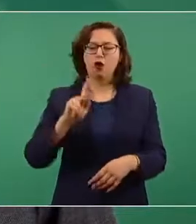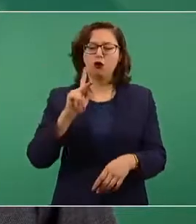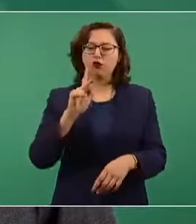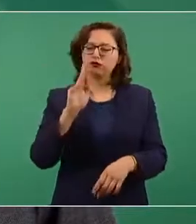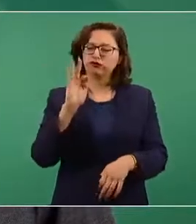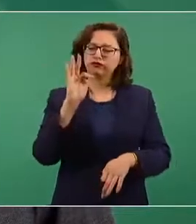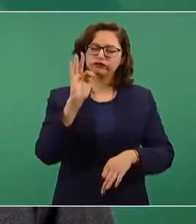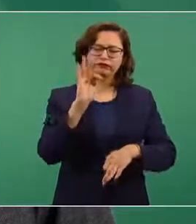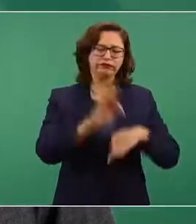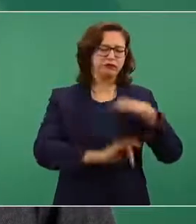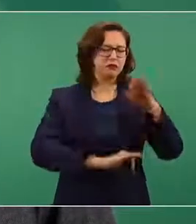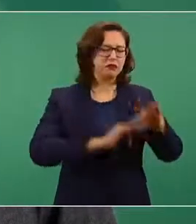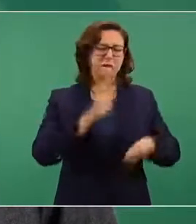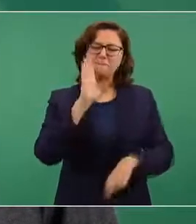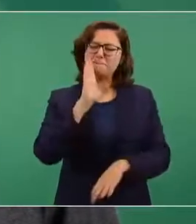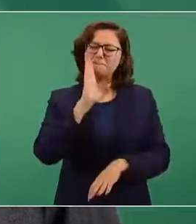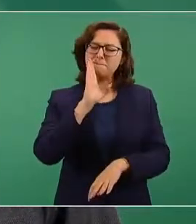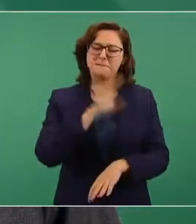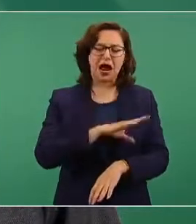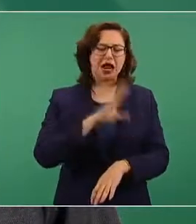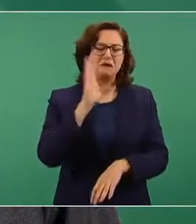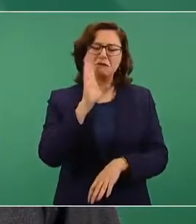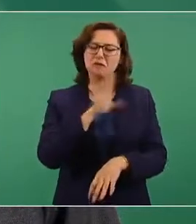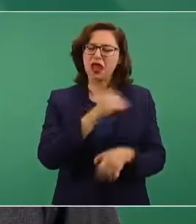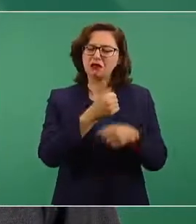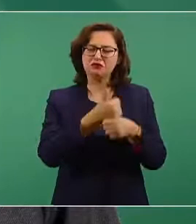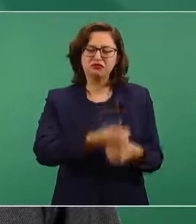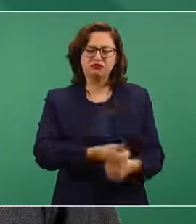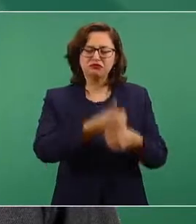en la historia del país,